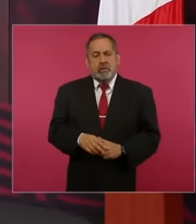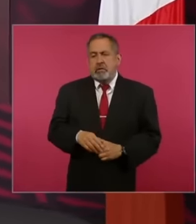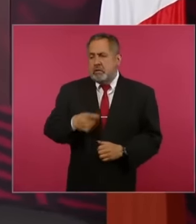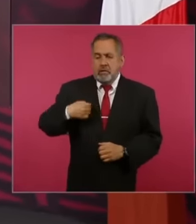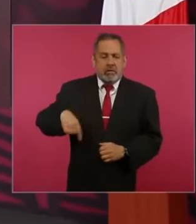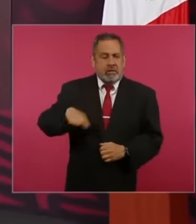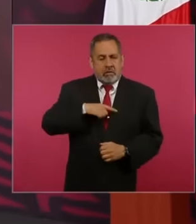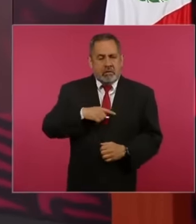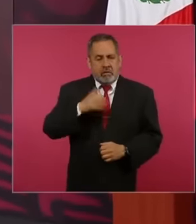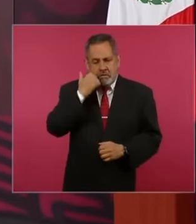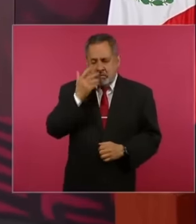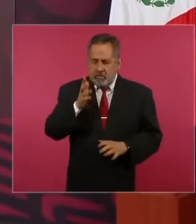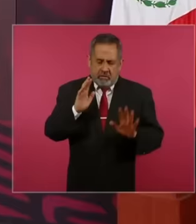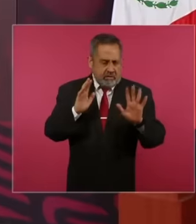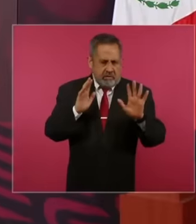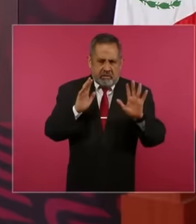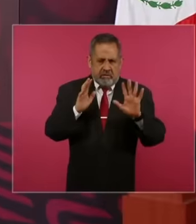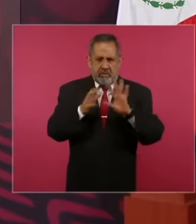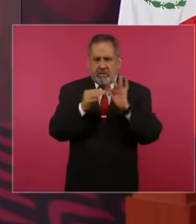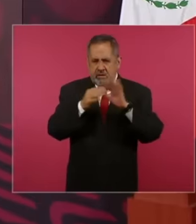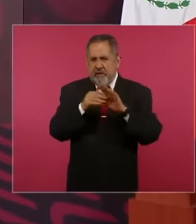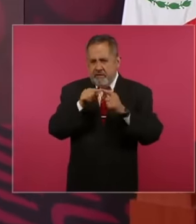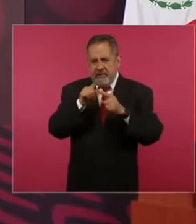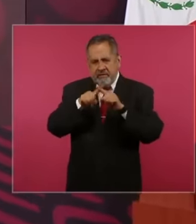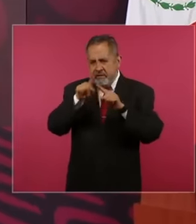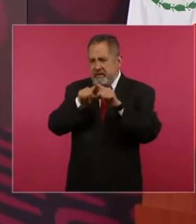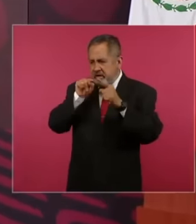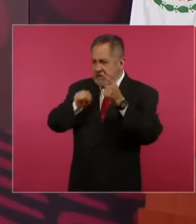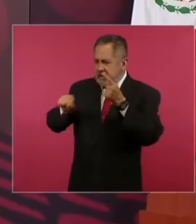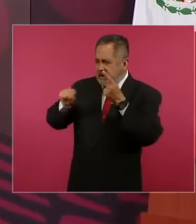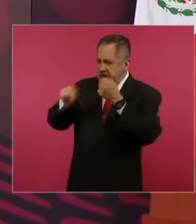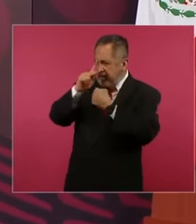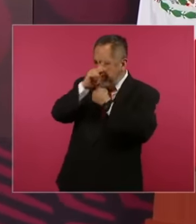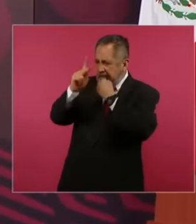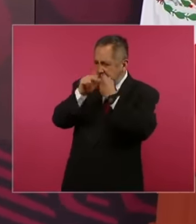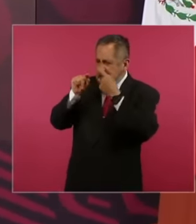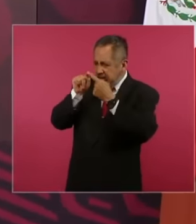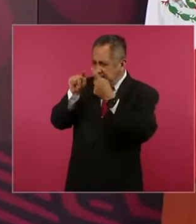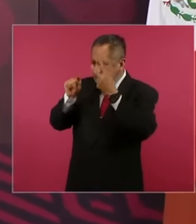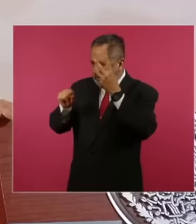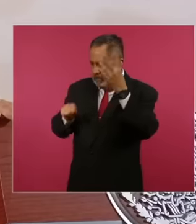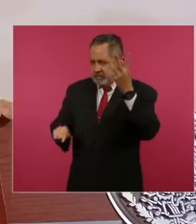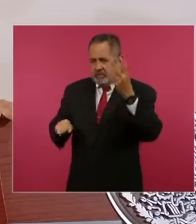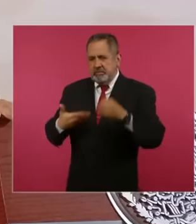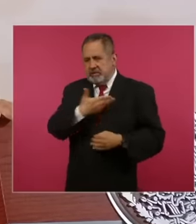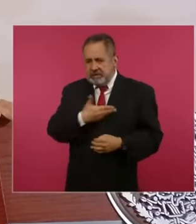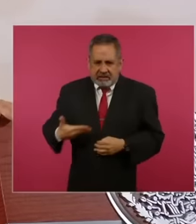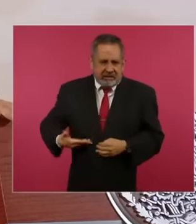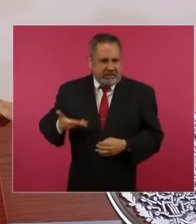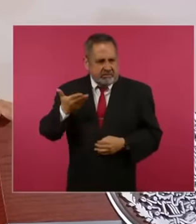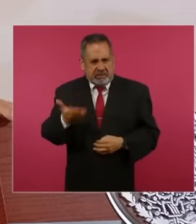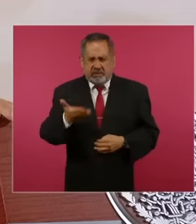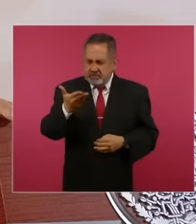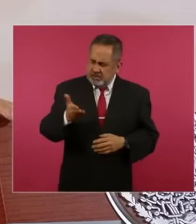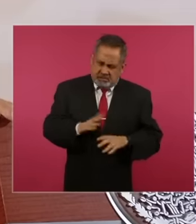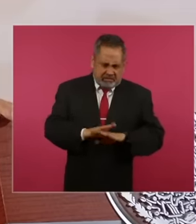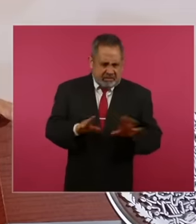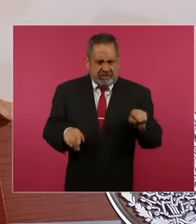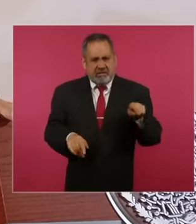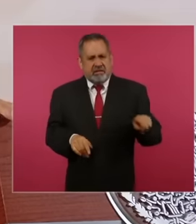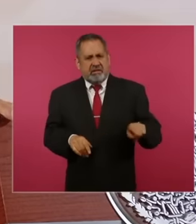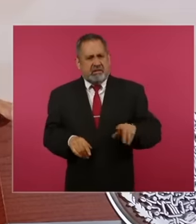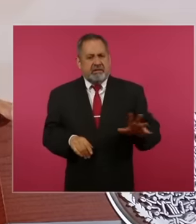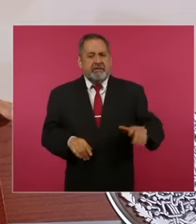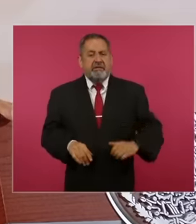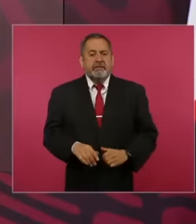queremos, se han manifestado pues muchos países, dirigentes, pidiendo que